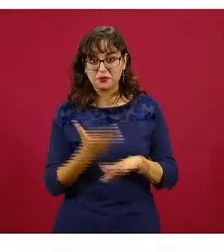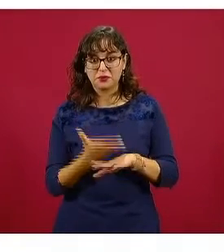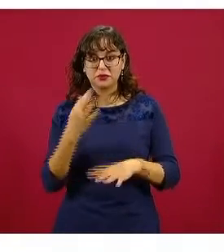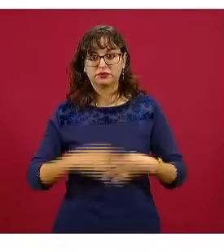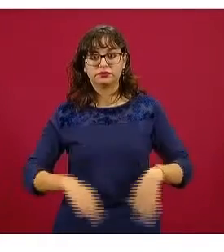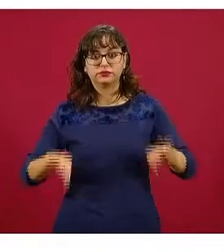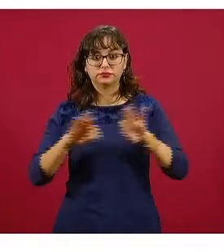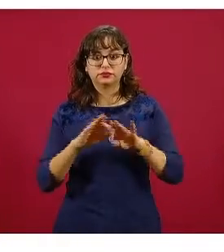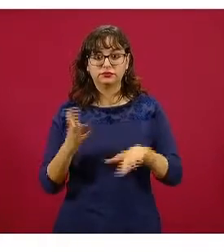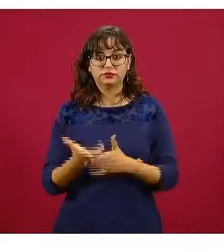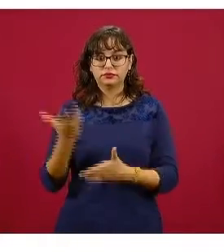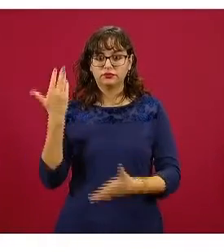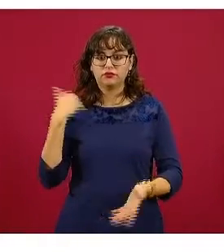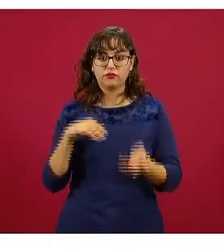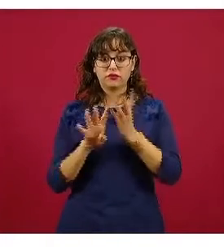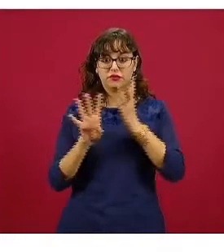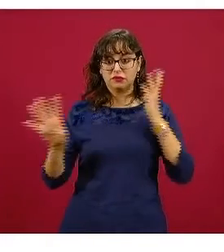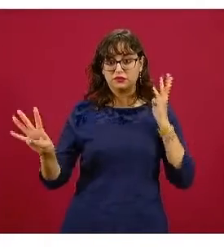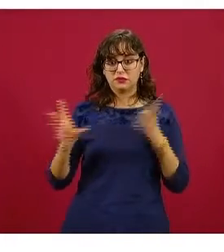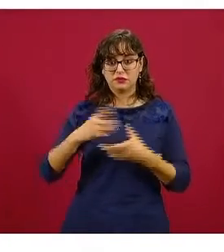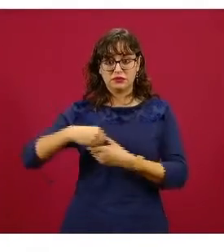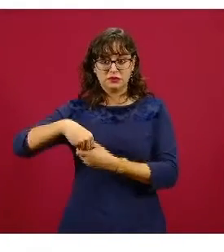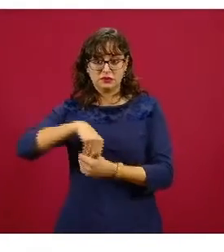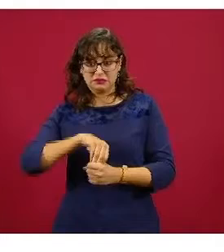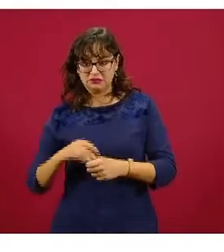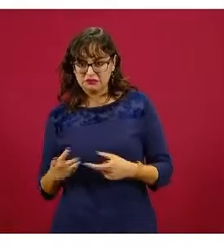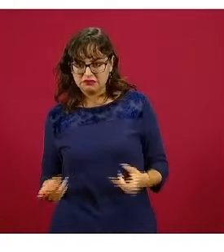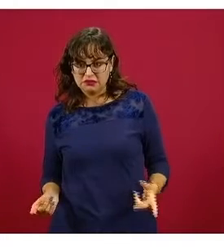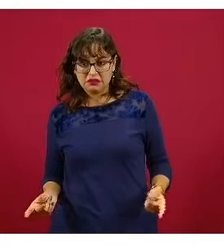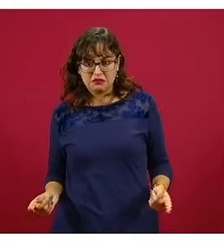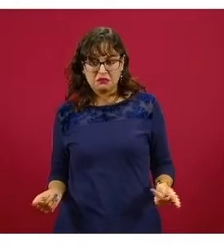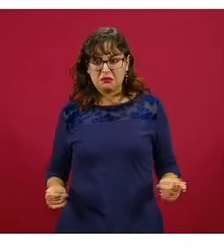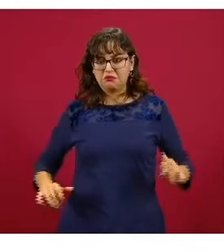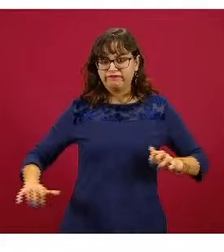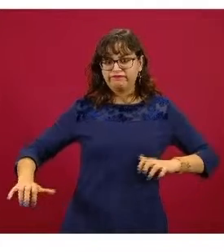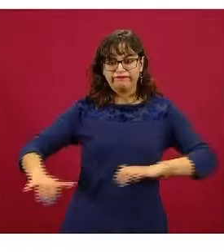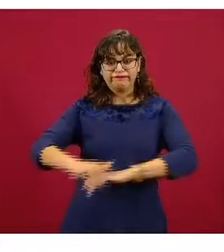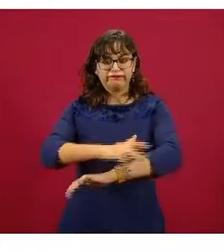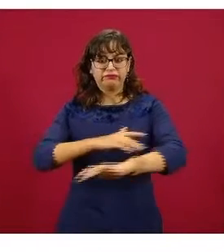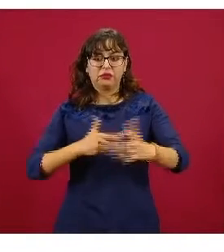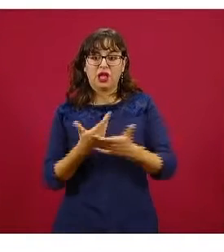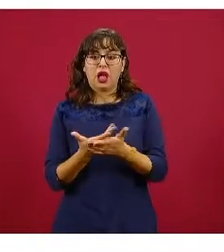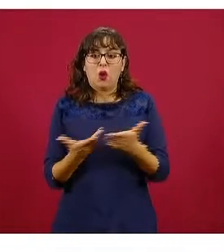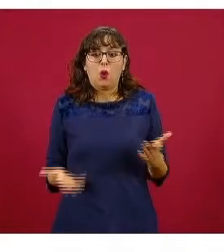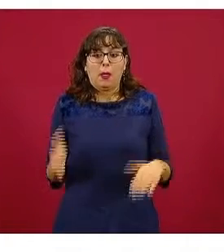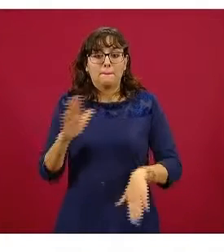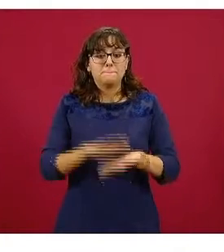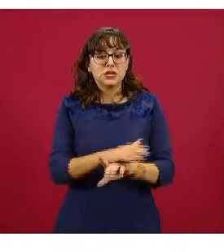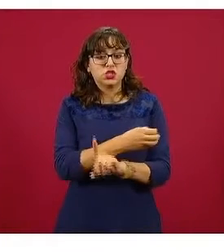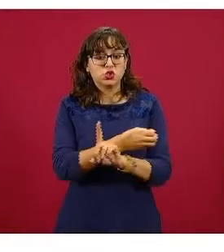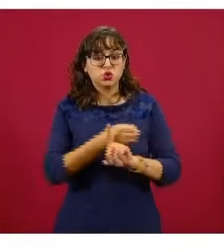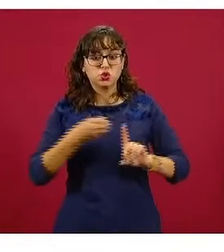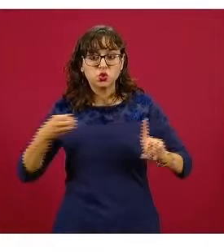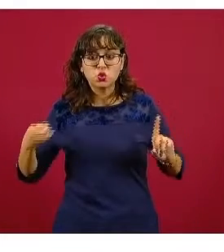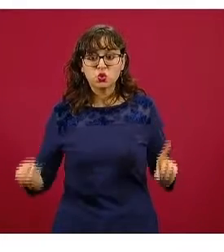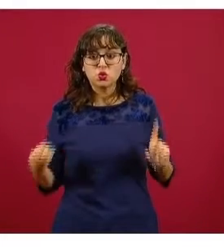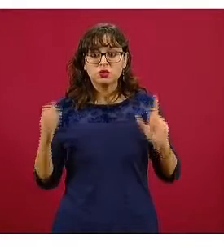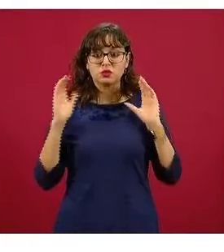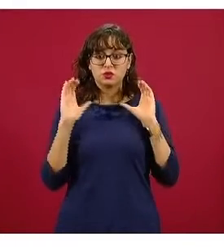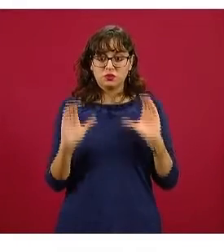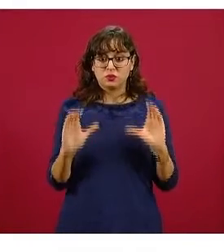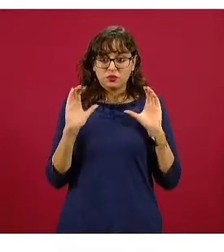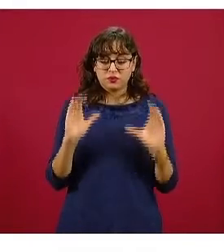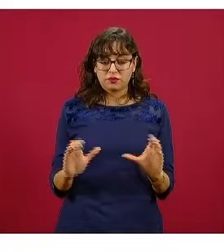colas con gente muy apretada, los perros por todos lados, y ahora se ha tratado de hacer de manera ordenada, manteniendo